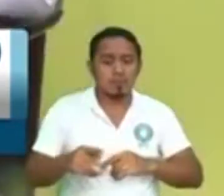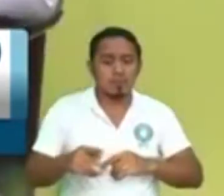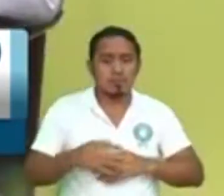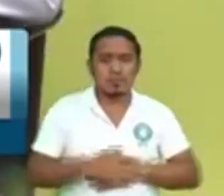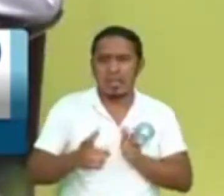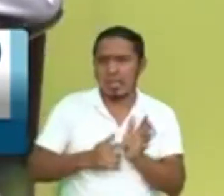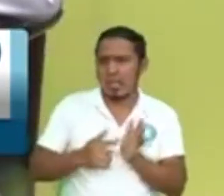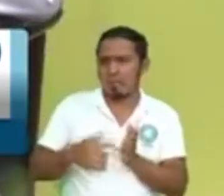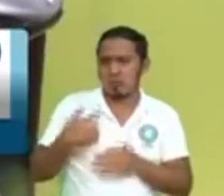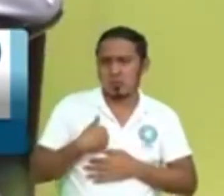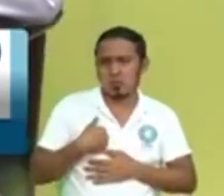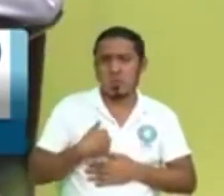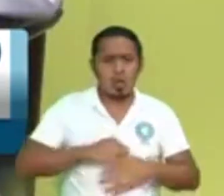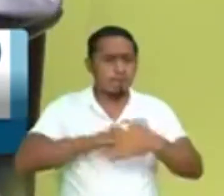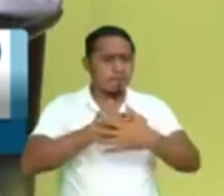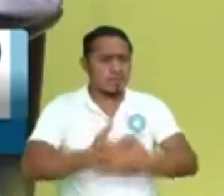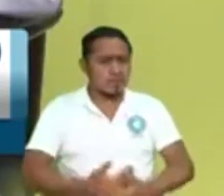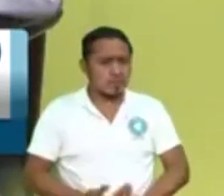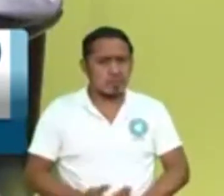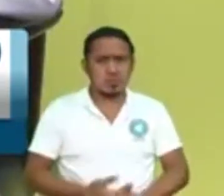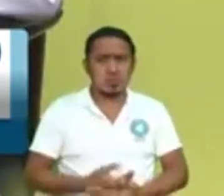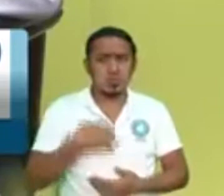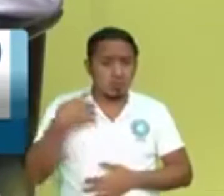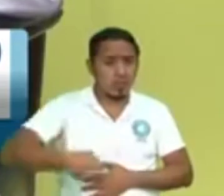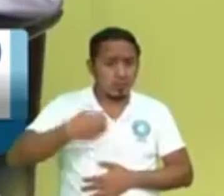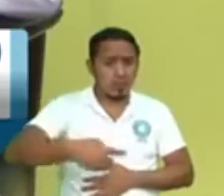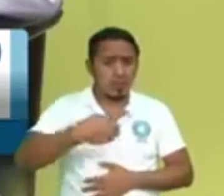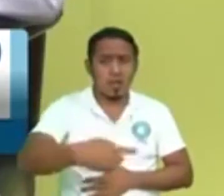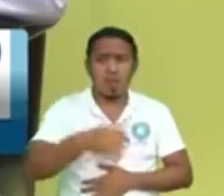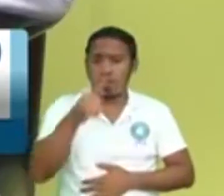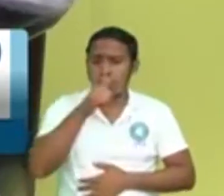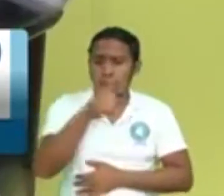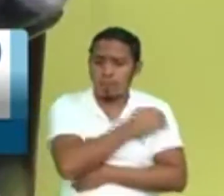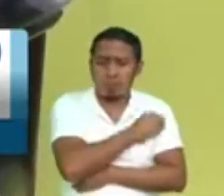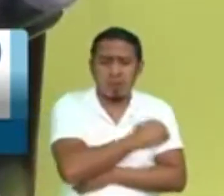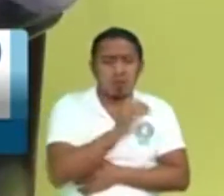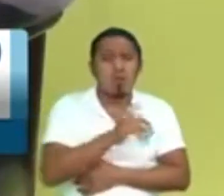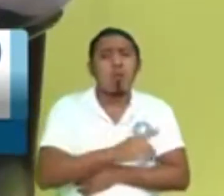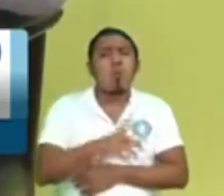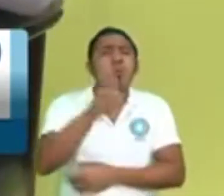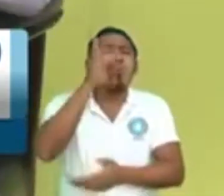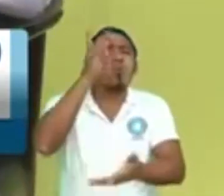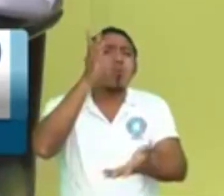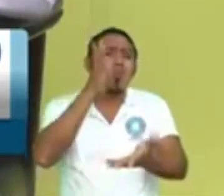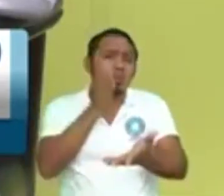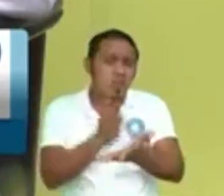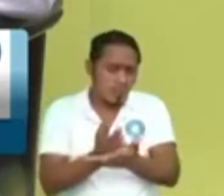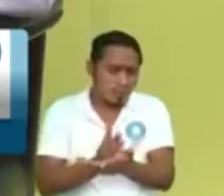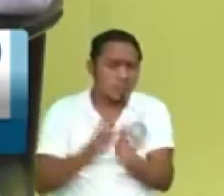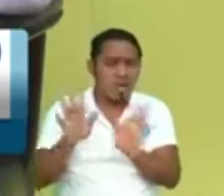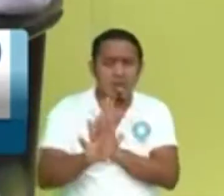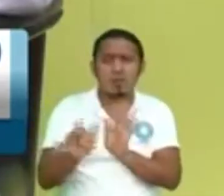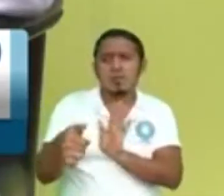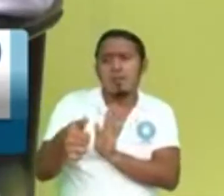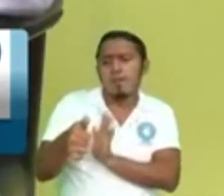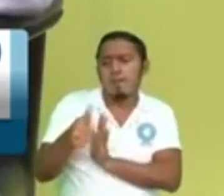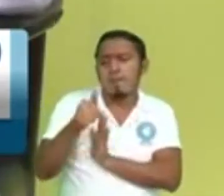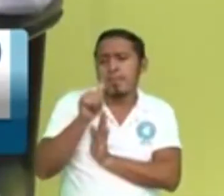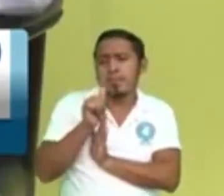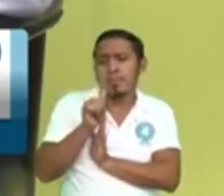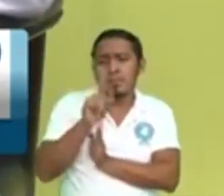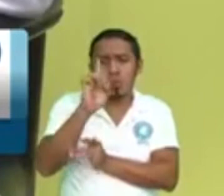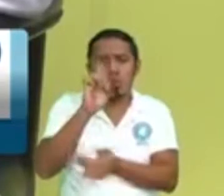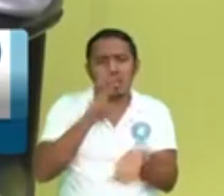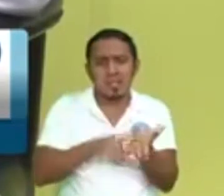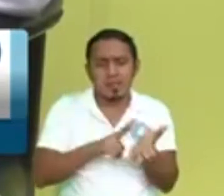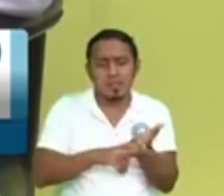alcoholista crónico, estoy embarazada, no tomo todos los días, no uso todos los días, pero por allá, en ciertas ocasiones sí me puedo beber una cerveza,